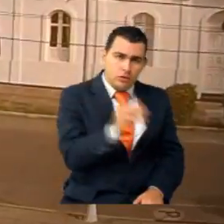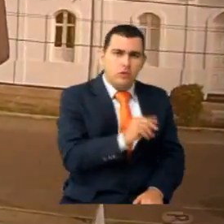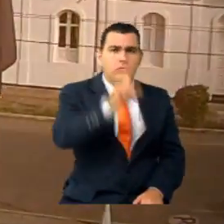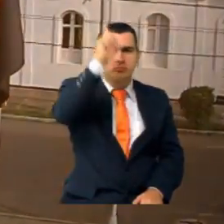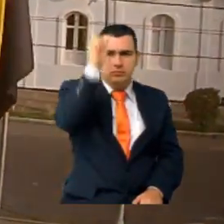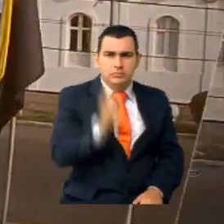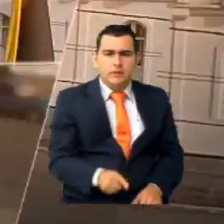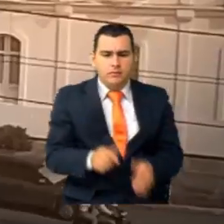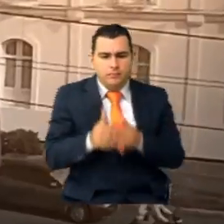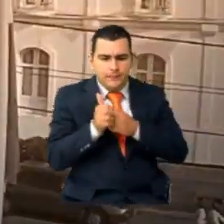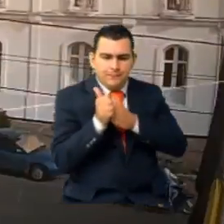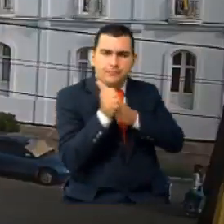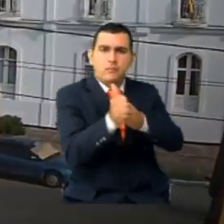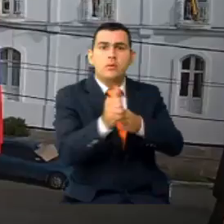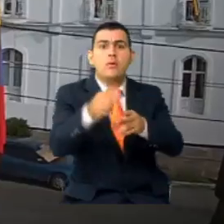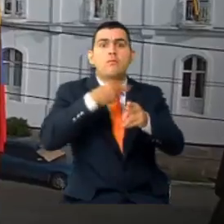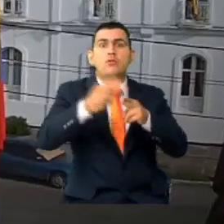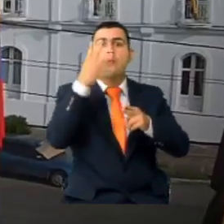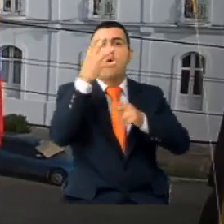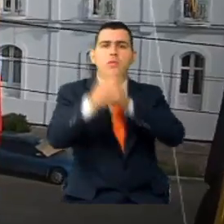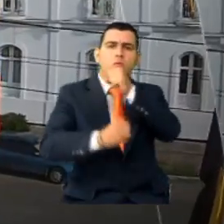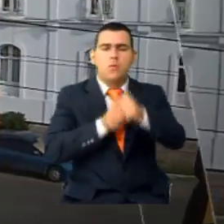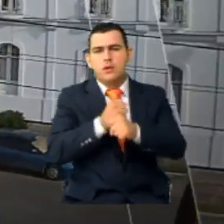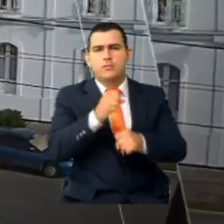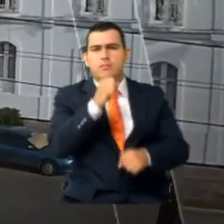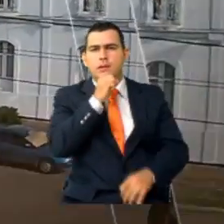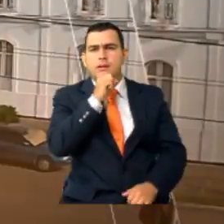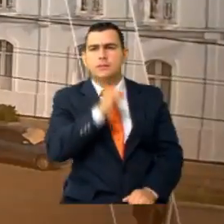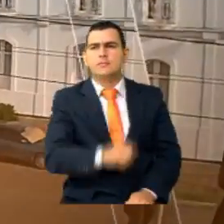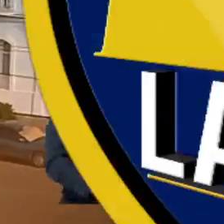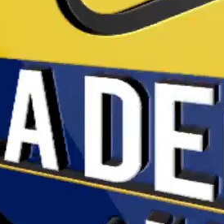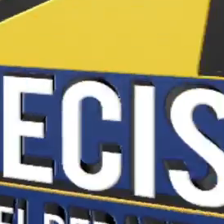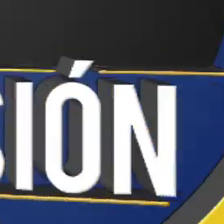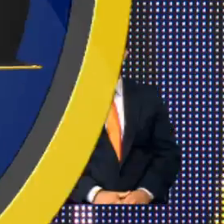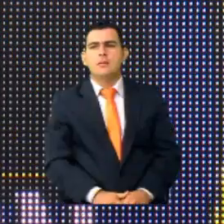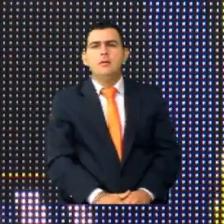Barranca Bermeja en los próximos 4 años.